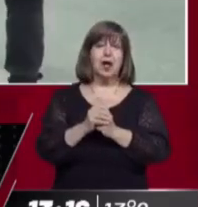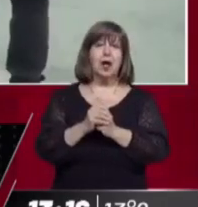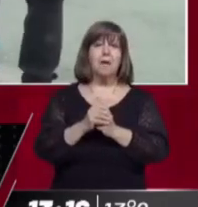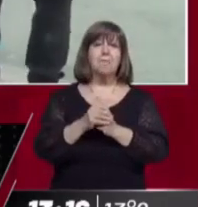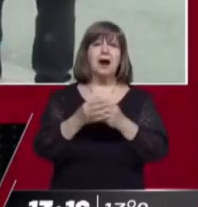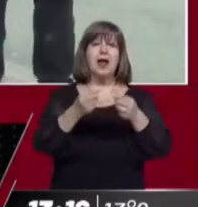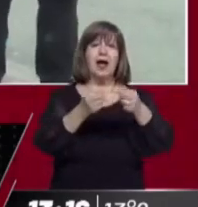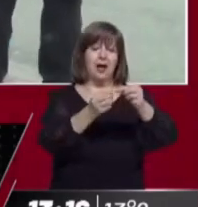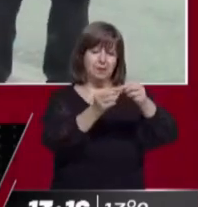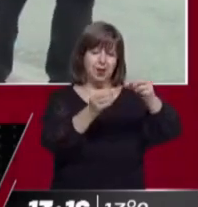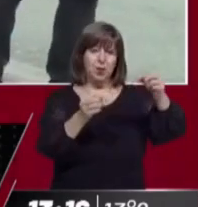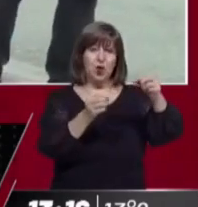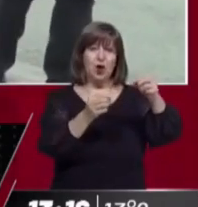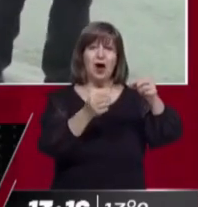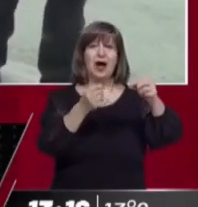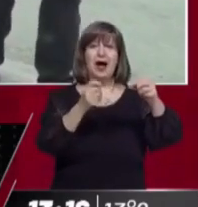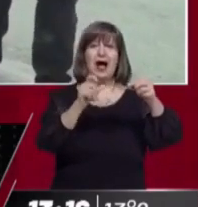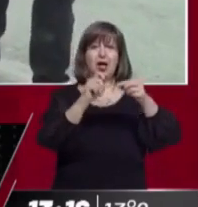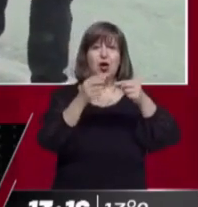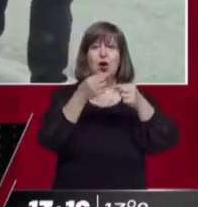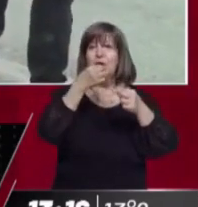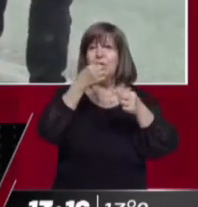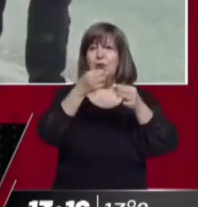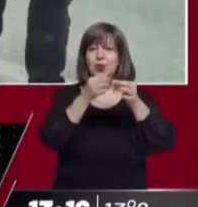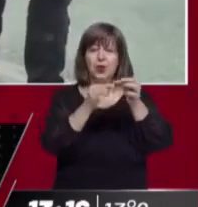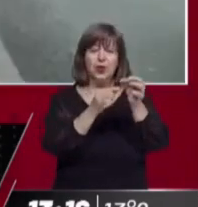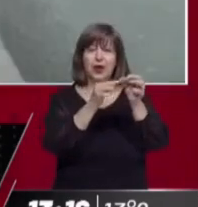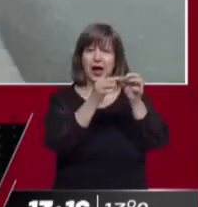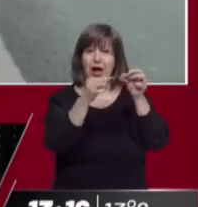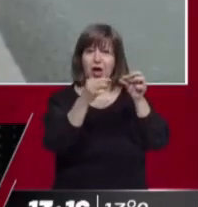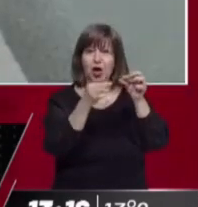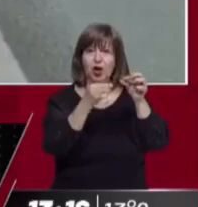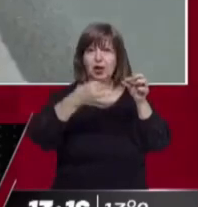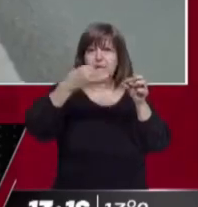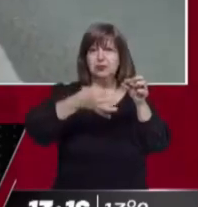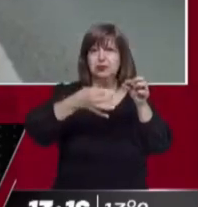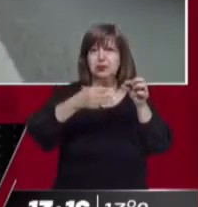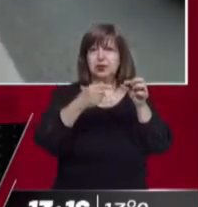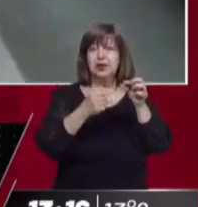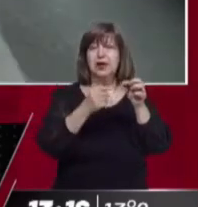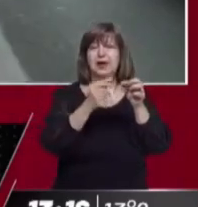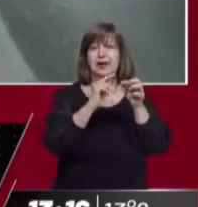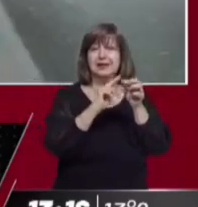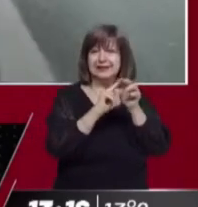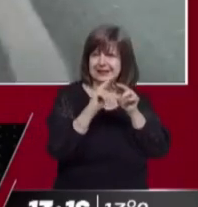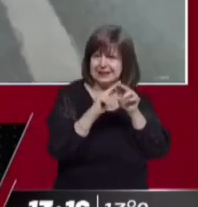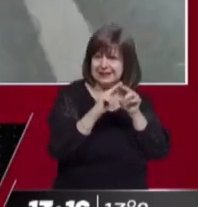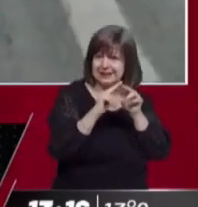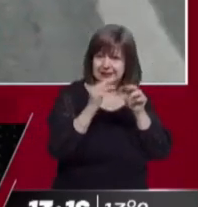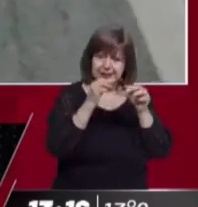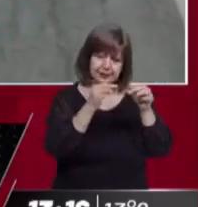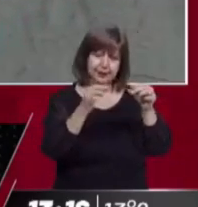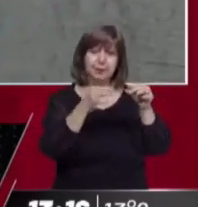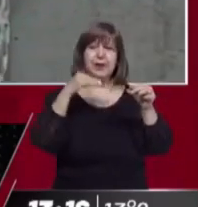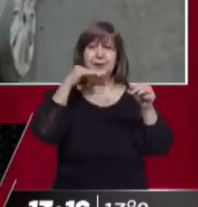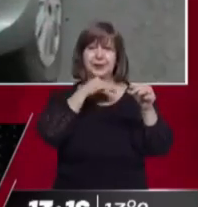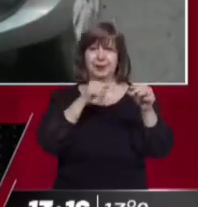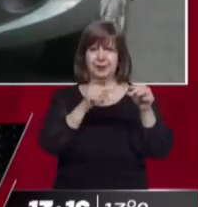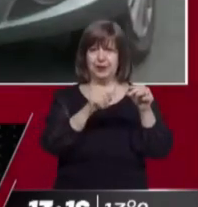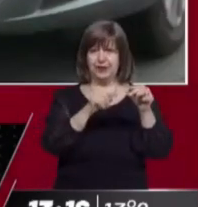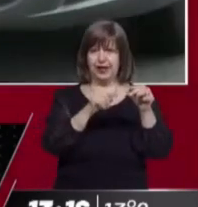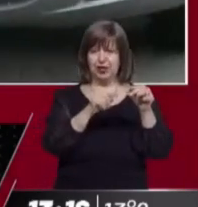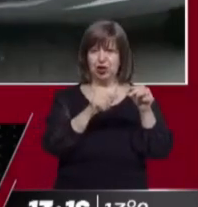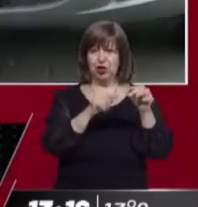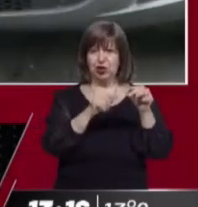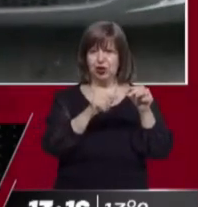alcoholímetro eh aparte de requerir calibraciones en forma te diría bastante frecuente